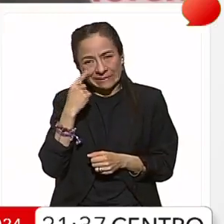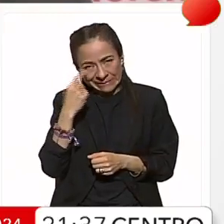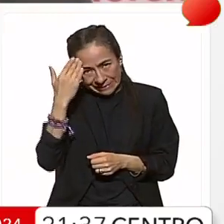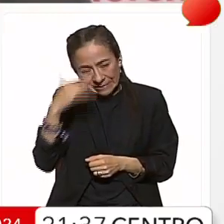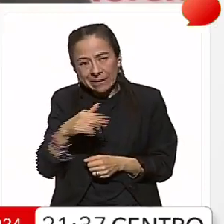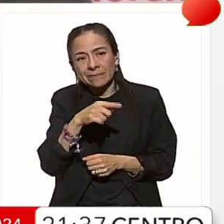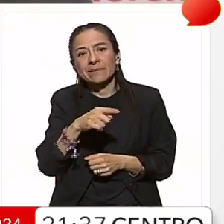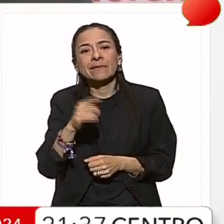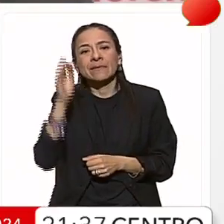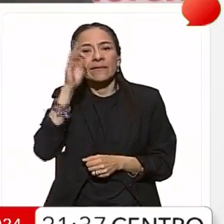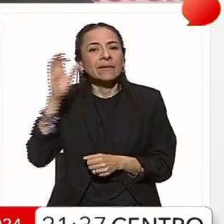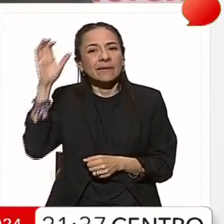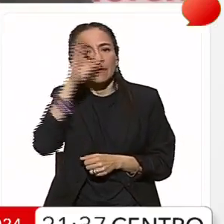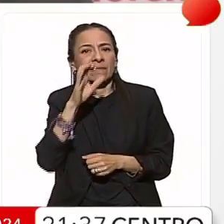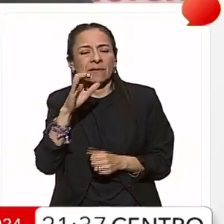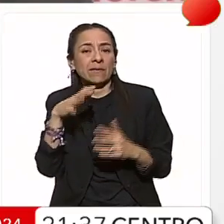contra